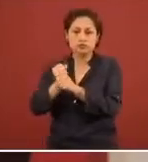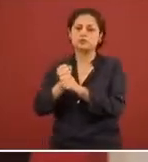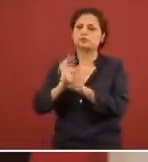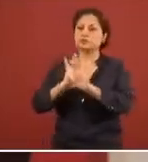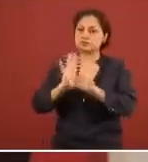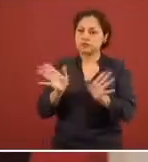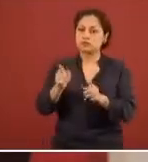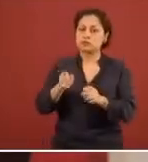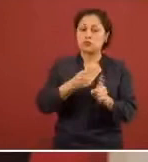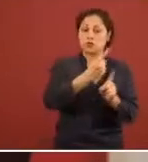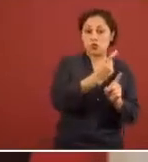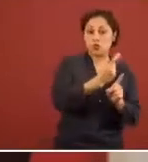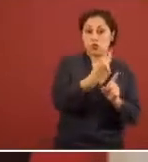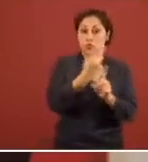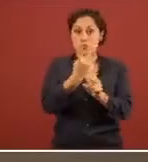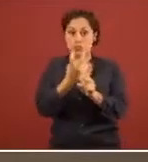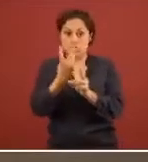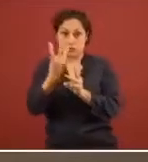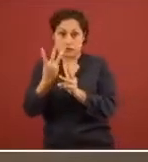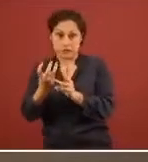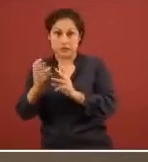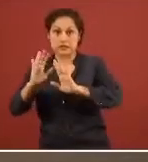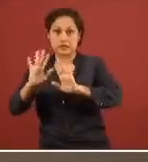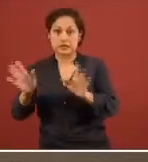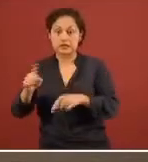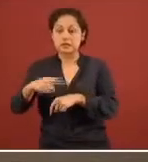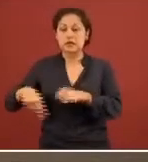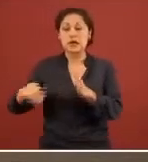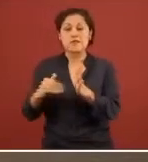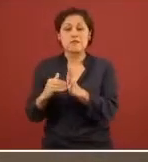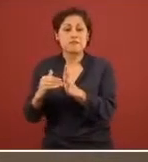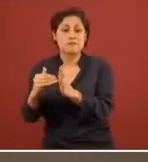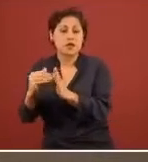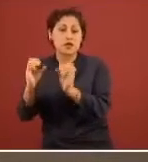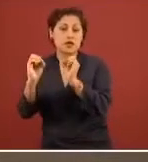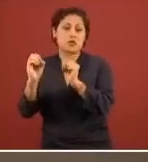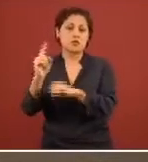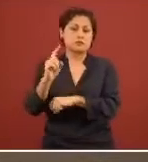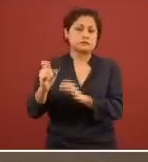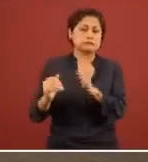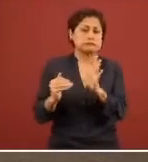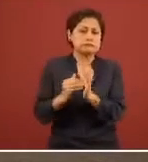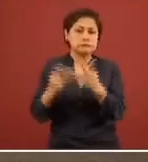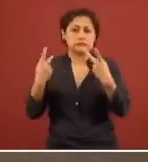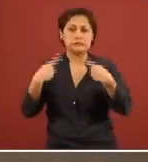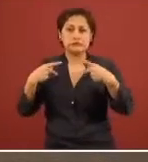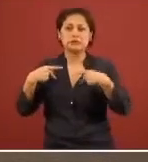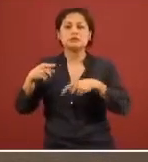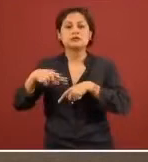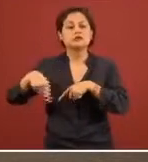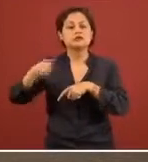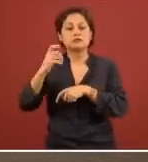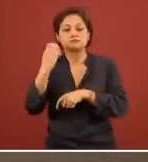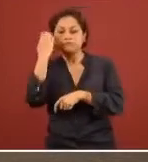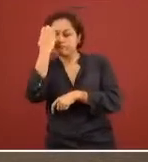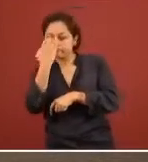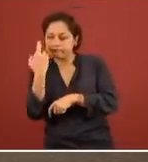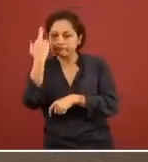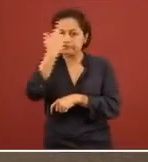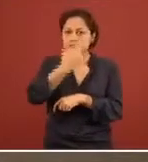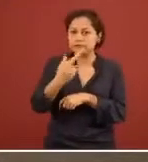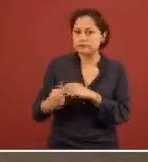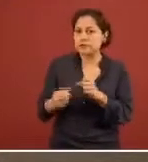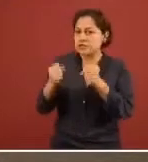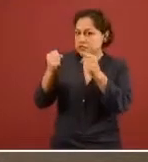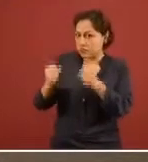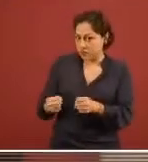en la 3, en donde hay miles o decenas de miles de personas, se sigue evaluando seguridad, pero también